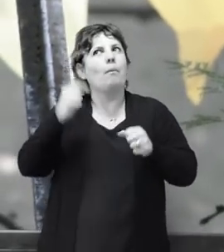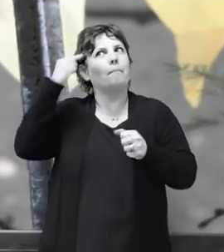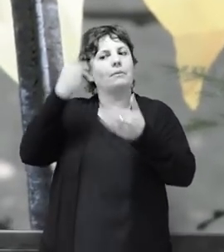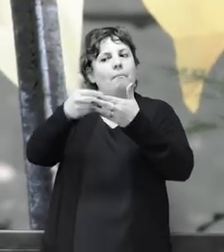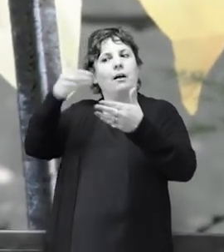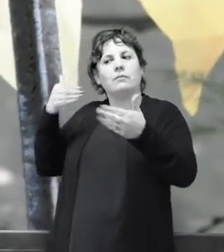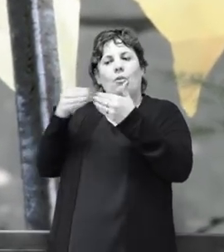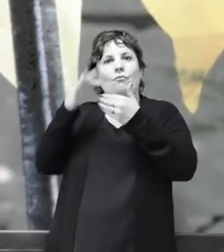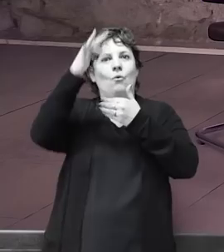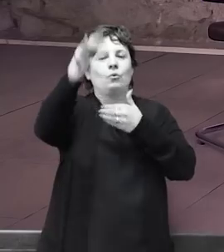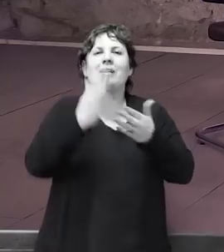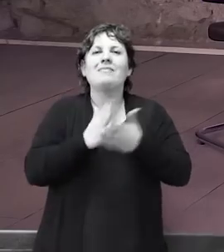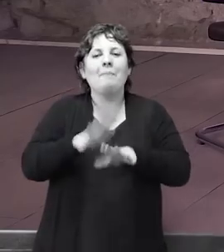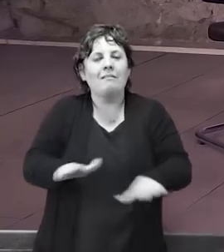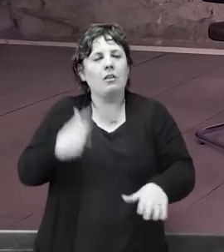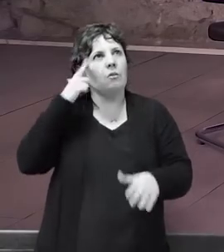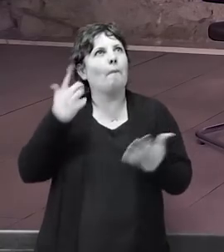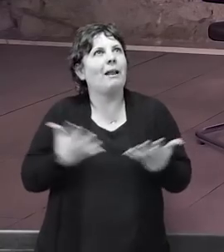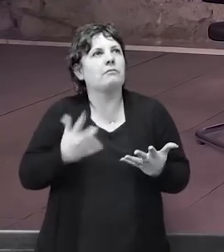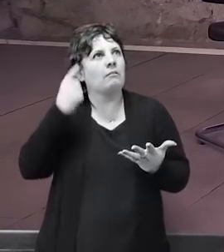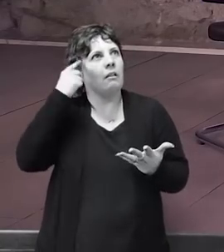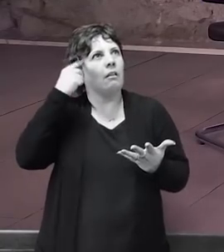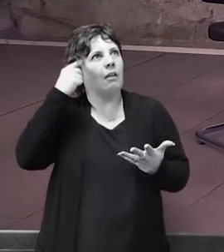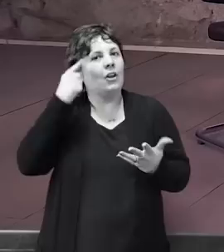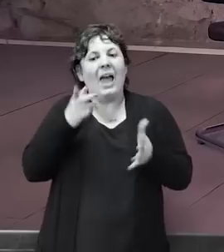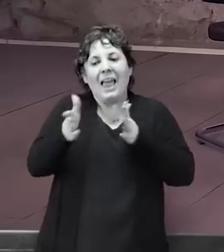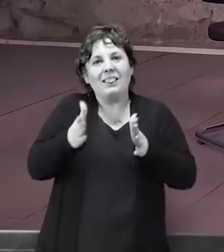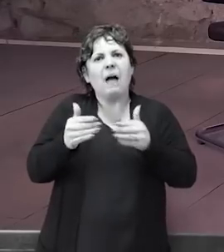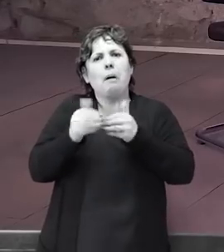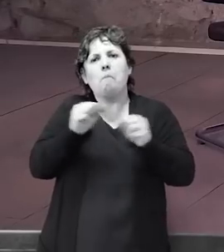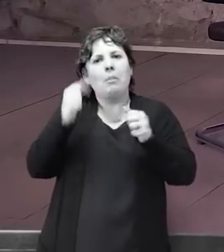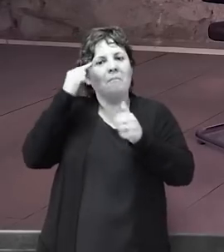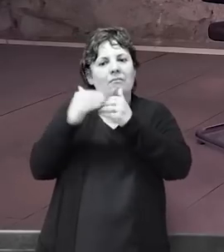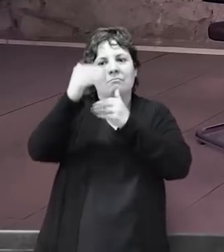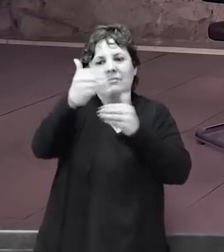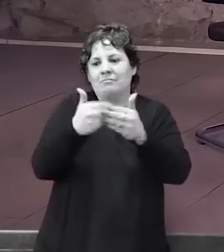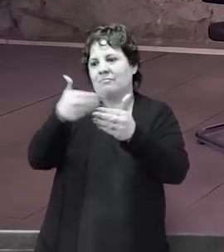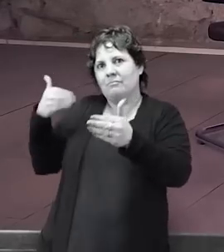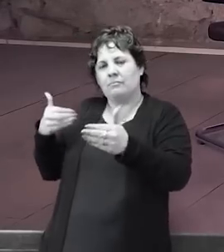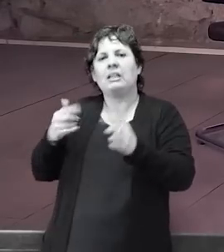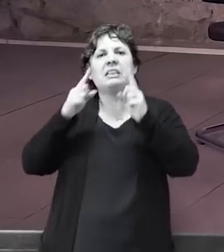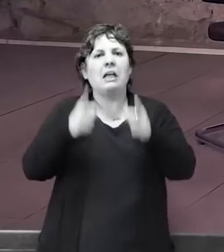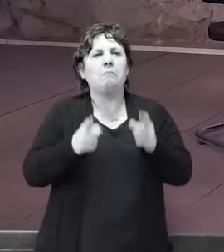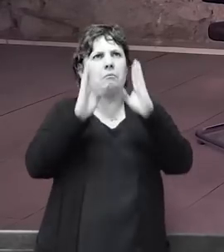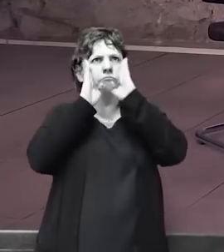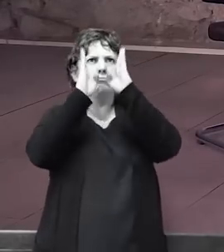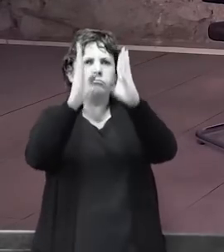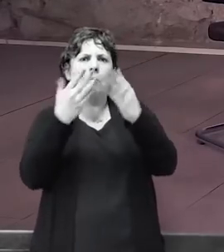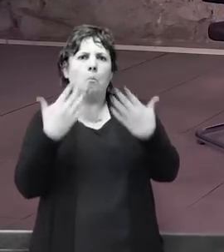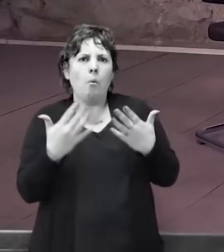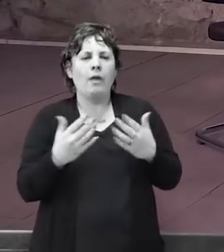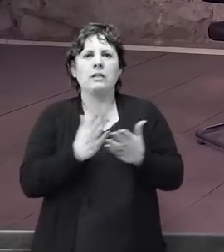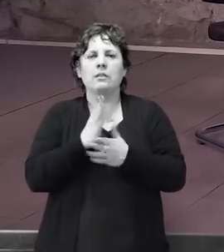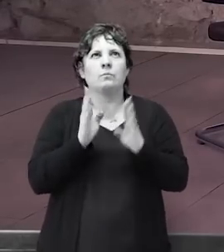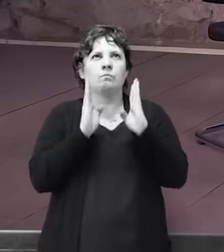de despegarse del presente, que es una habilidad que también surge en esta etapa. Tenemos aspectos atencionales, ¿sí? De control